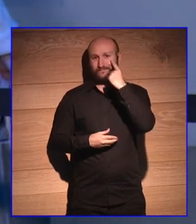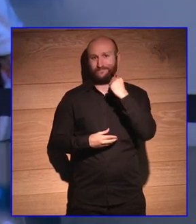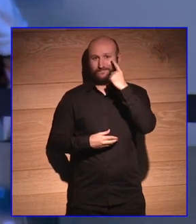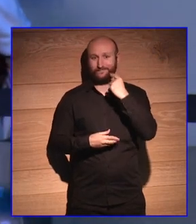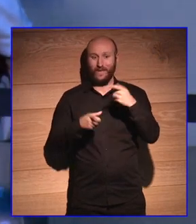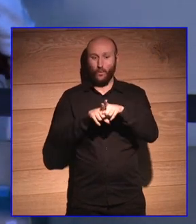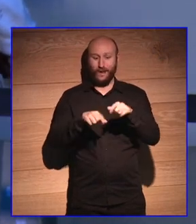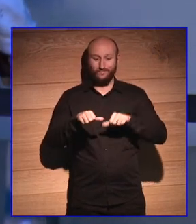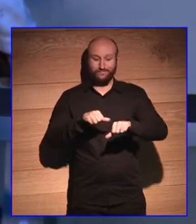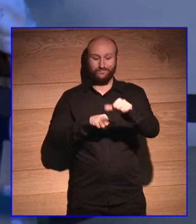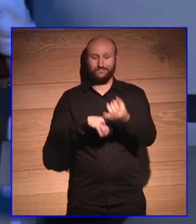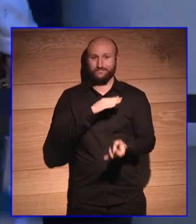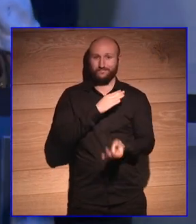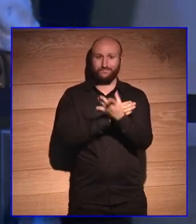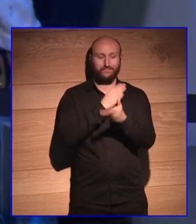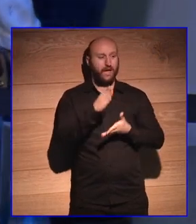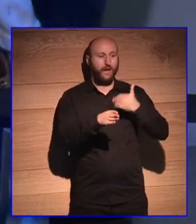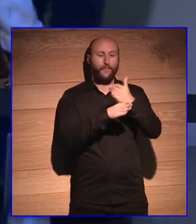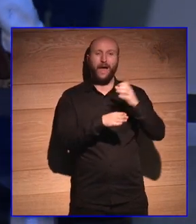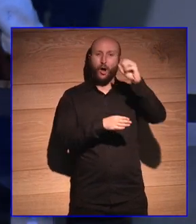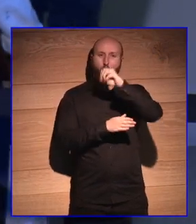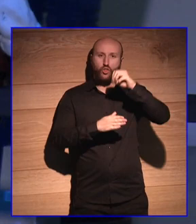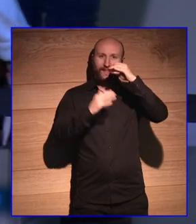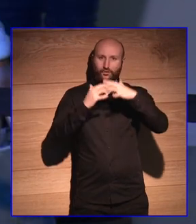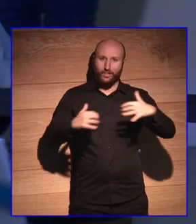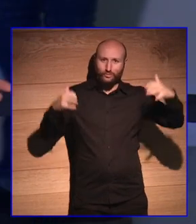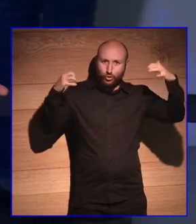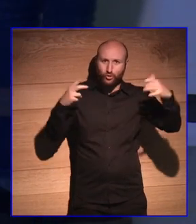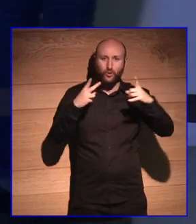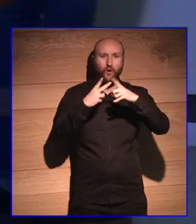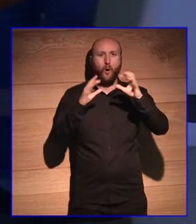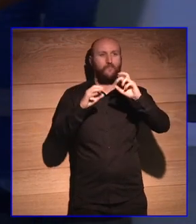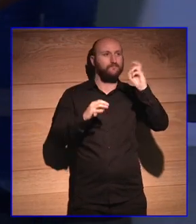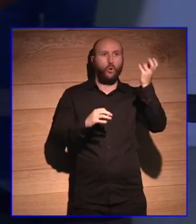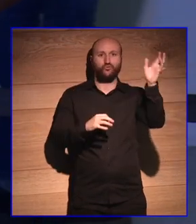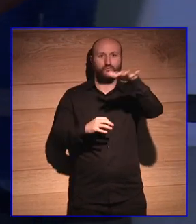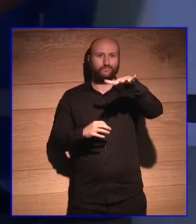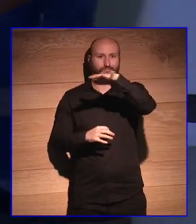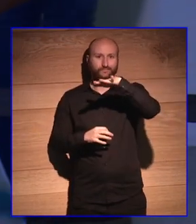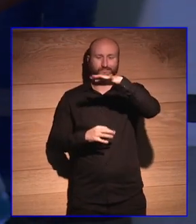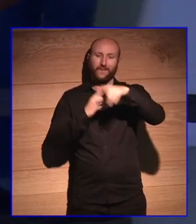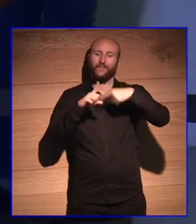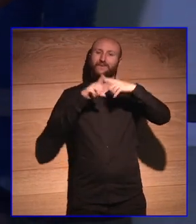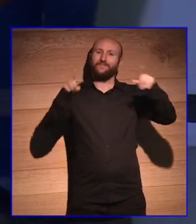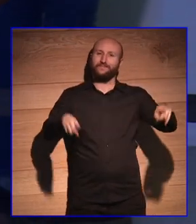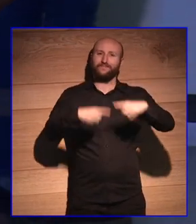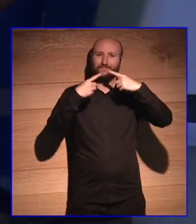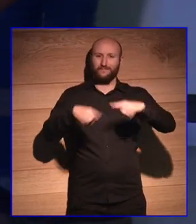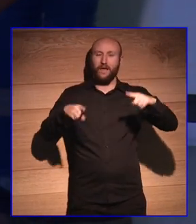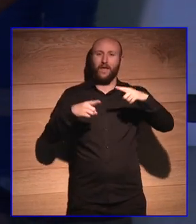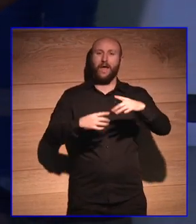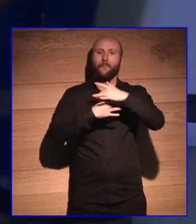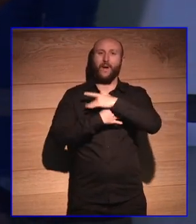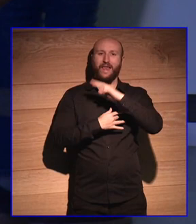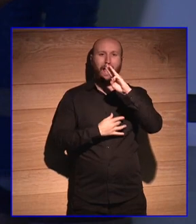a ocurrir ya que vayamos a un concierto en el auditorio o en otros lugares se toque la obra de maría de pablos porque es